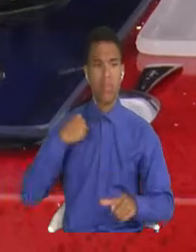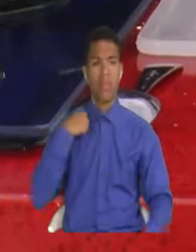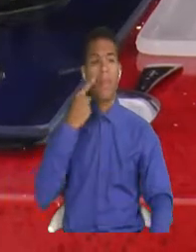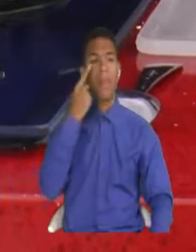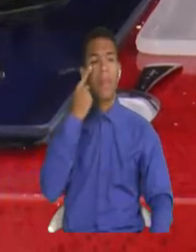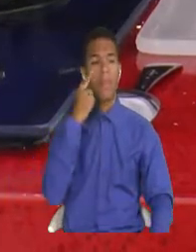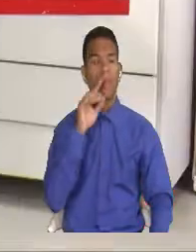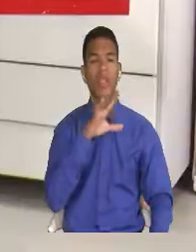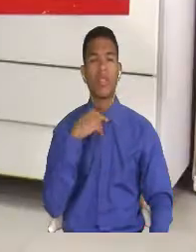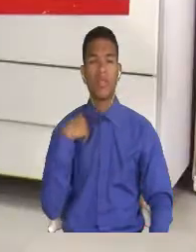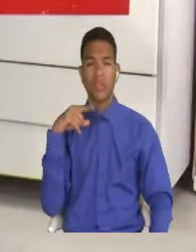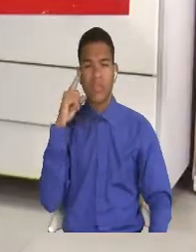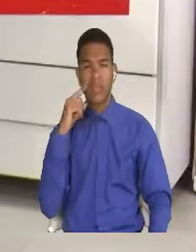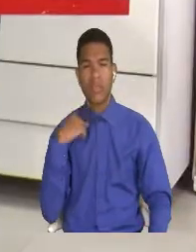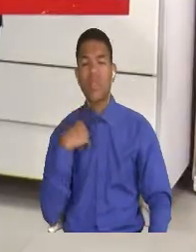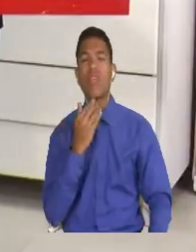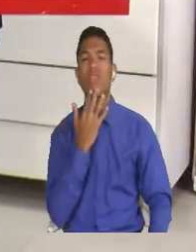sea muy